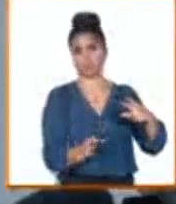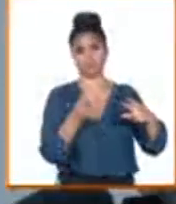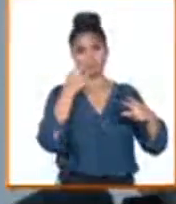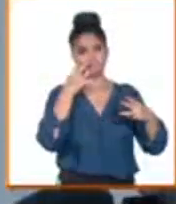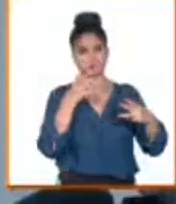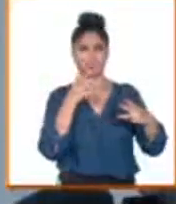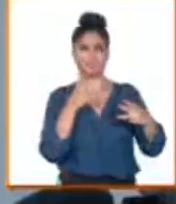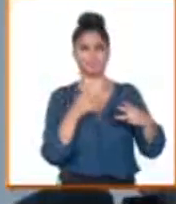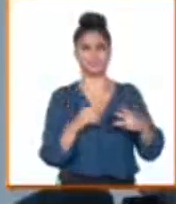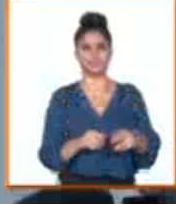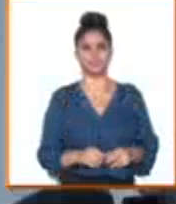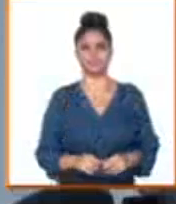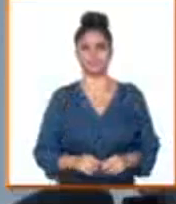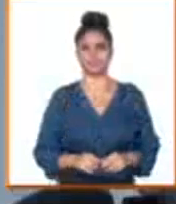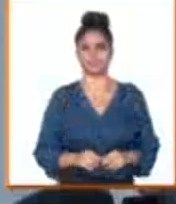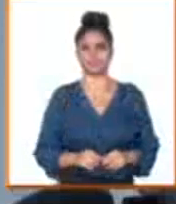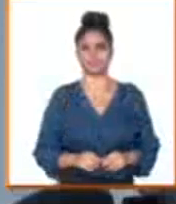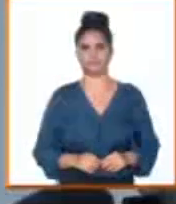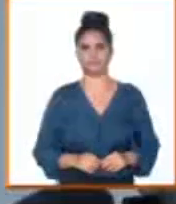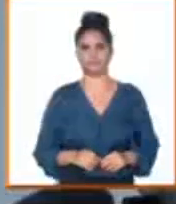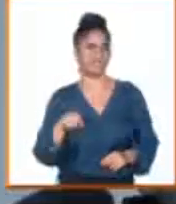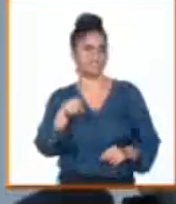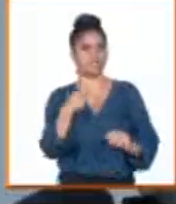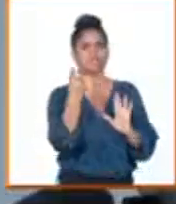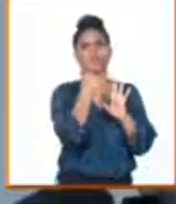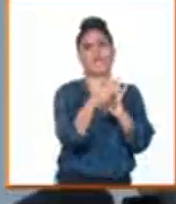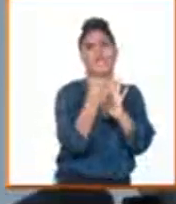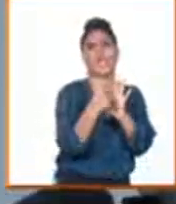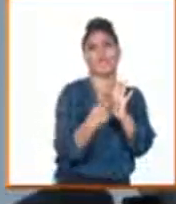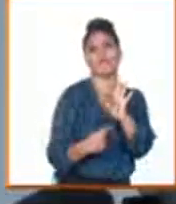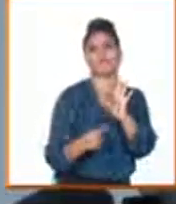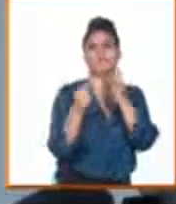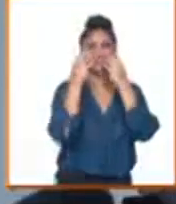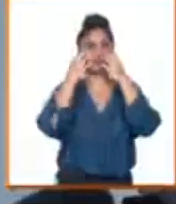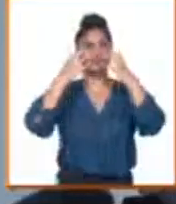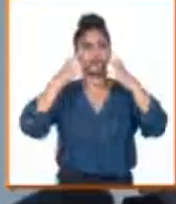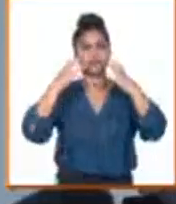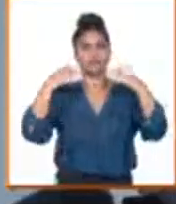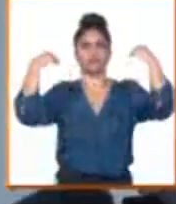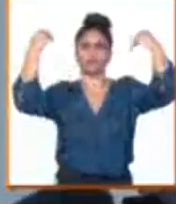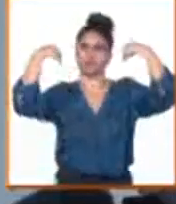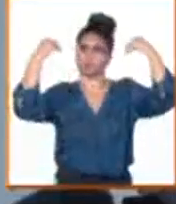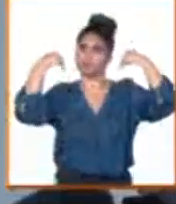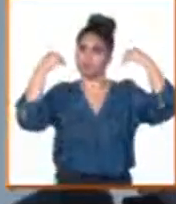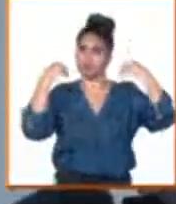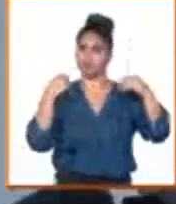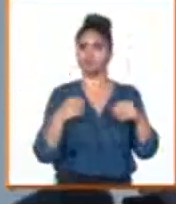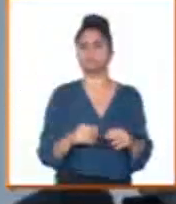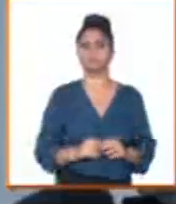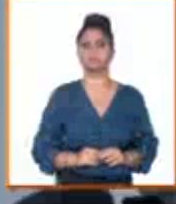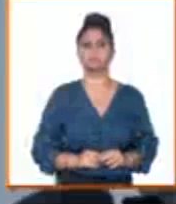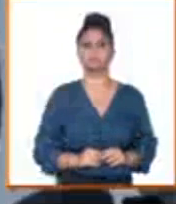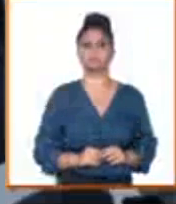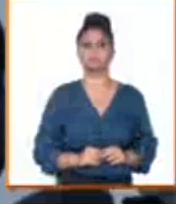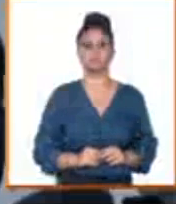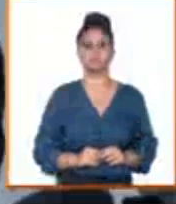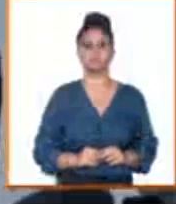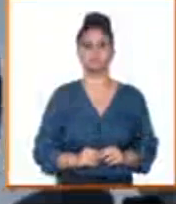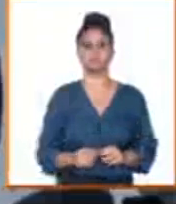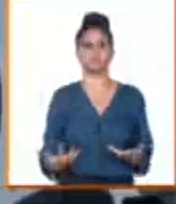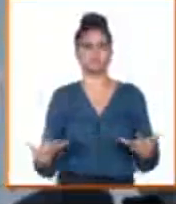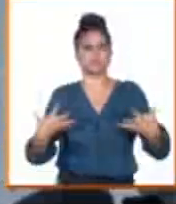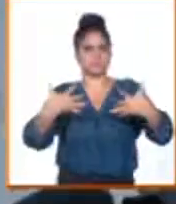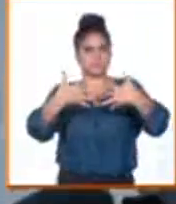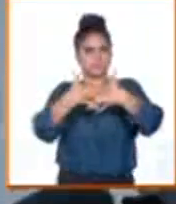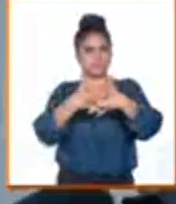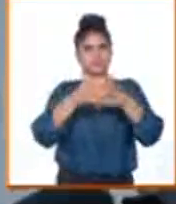medios. Por tanto, estos son elementos claves que hay que tener en cuenta y se convierten en las condiciones de